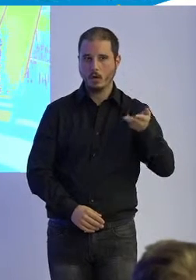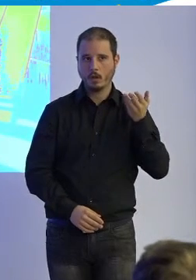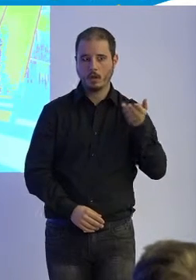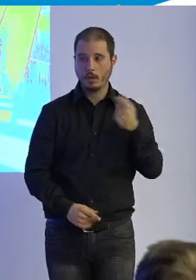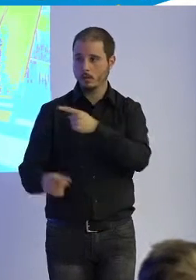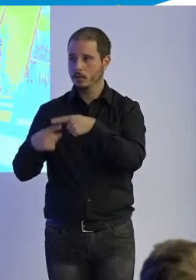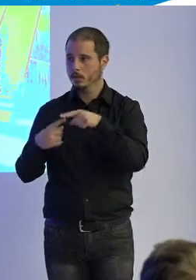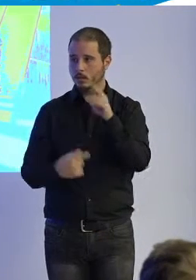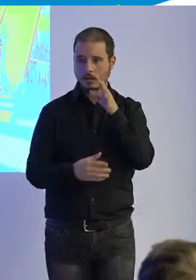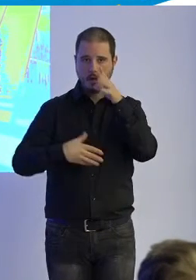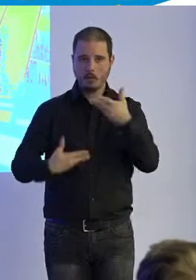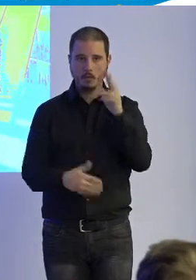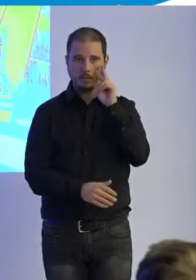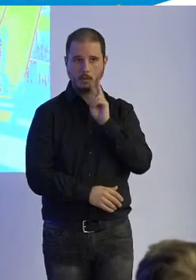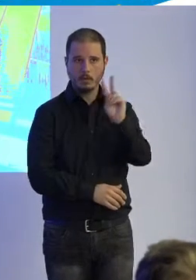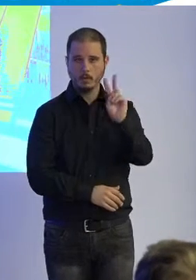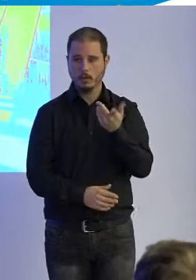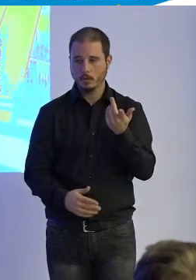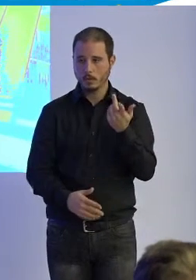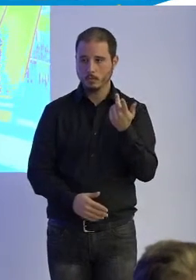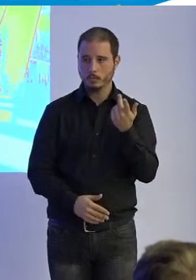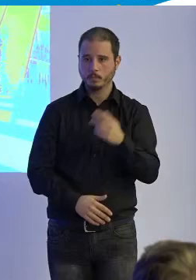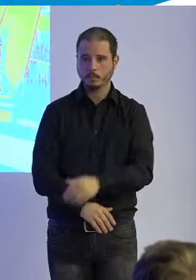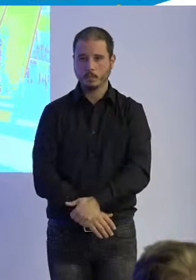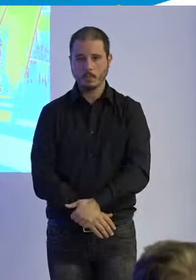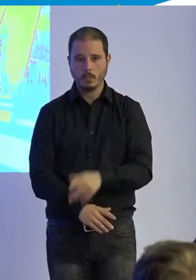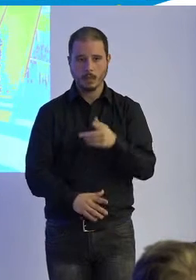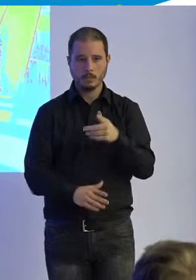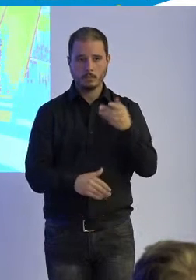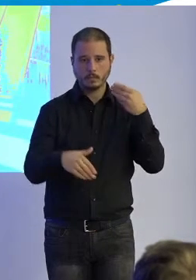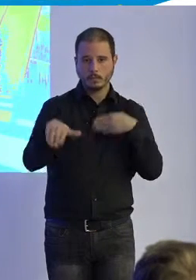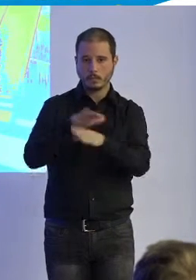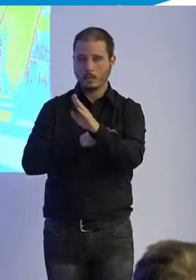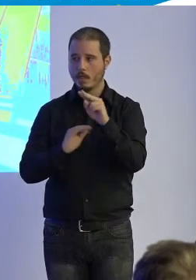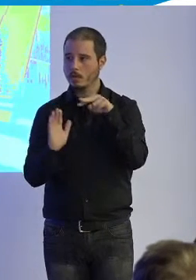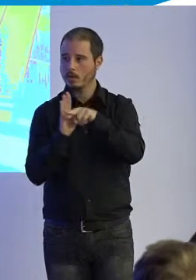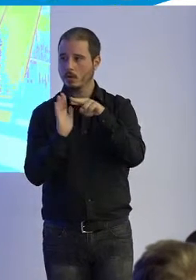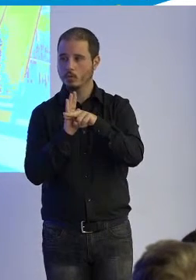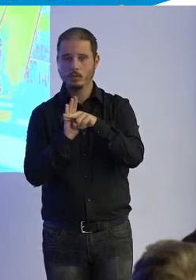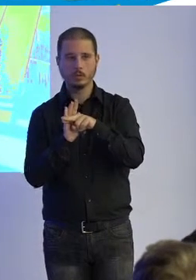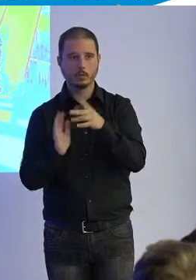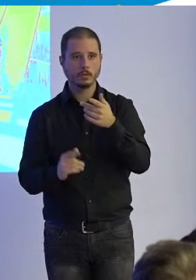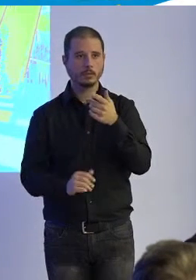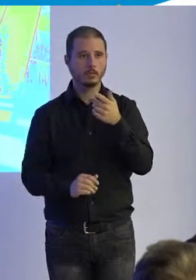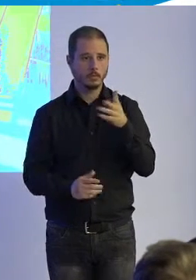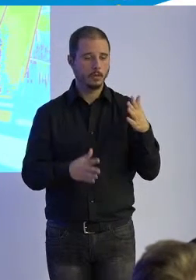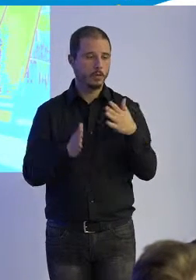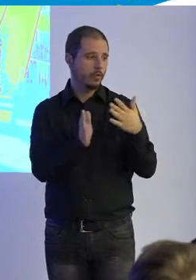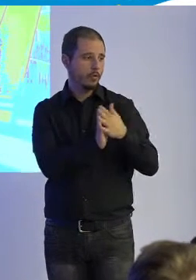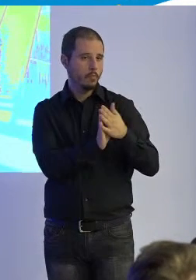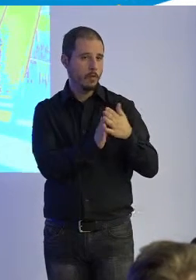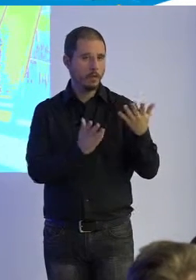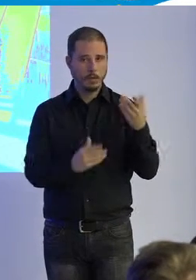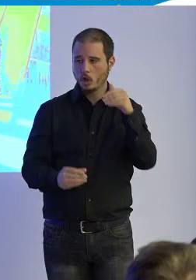viendo. Acceso ilimitado a recursos, y luego mi compañero en la mesa lo comentará. Todo